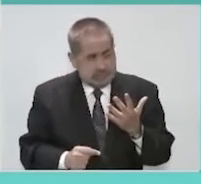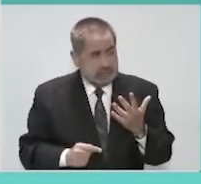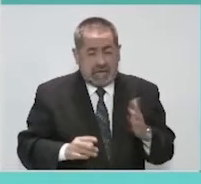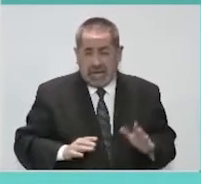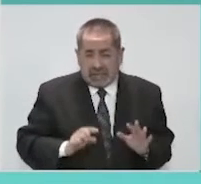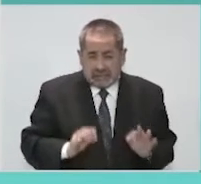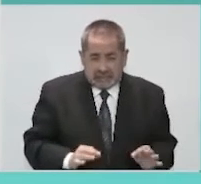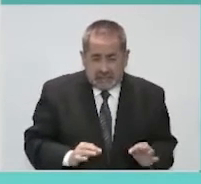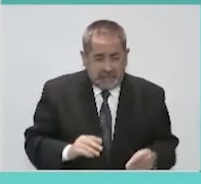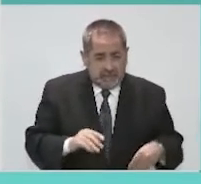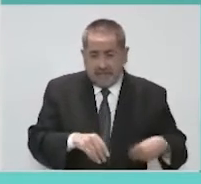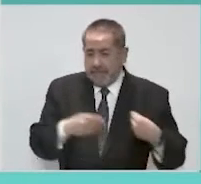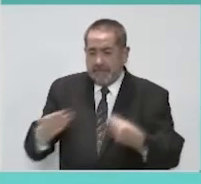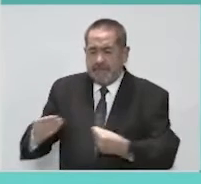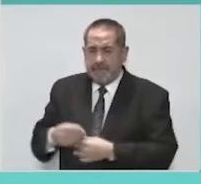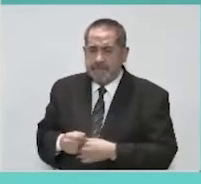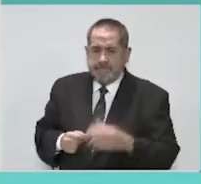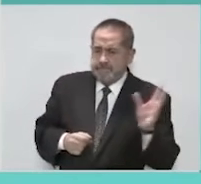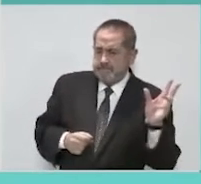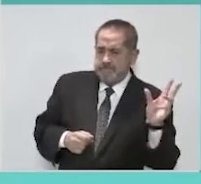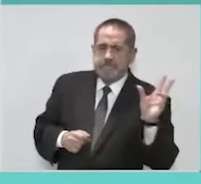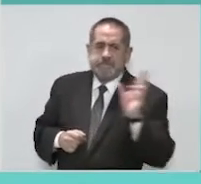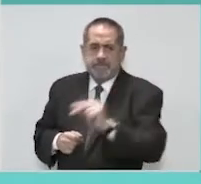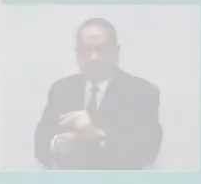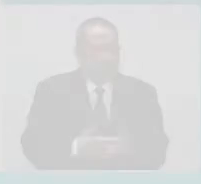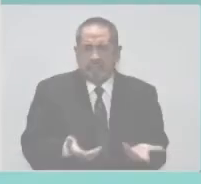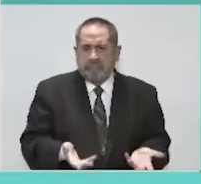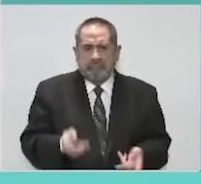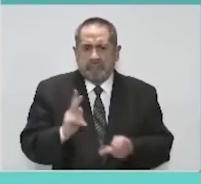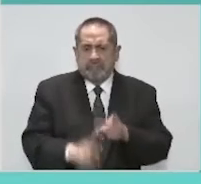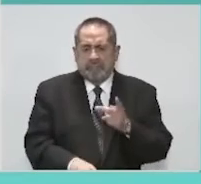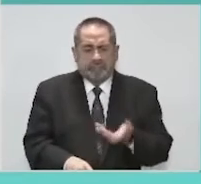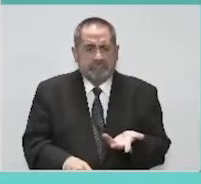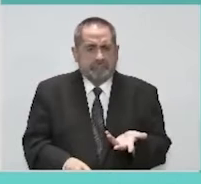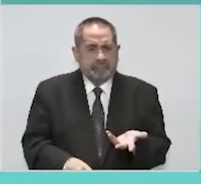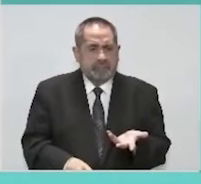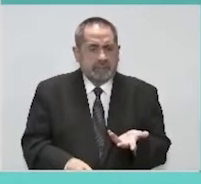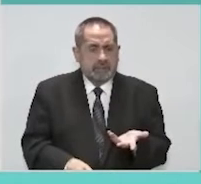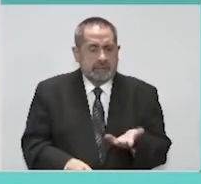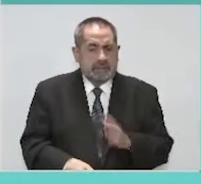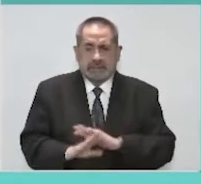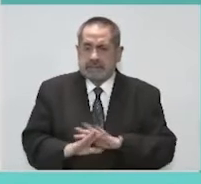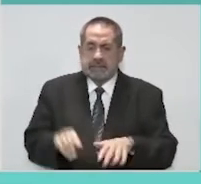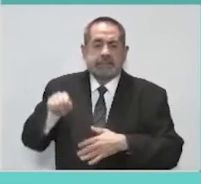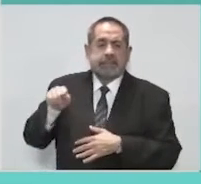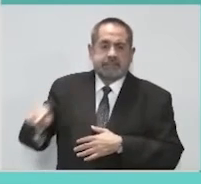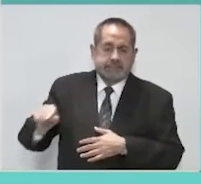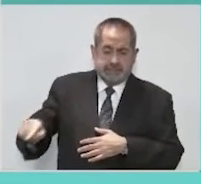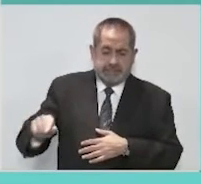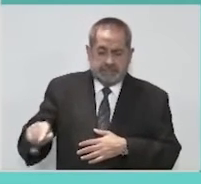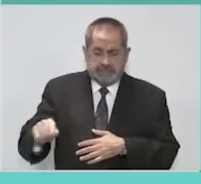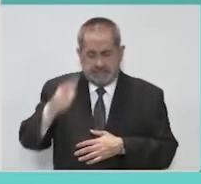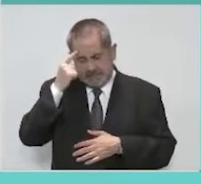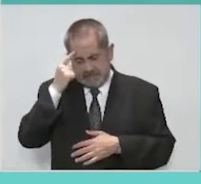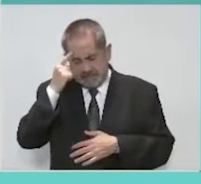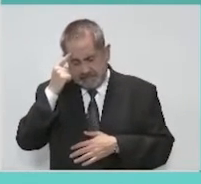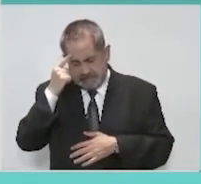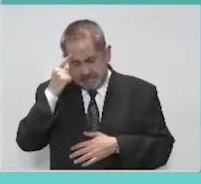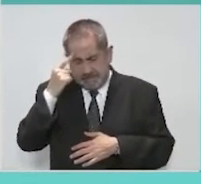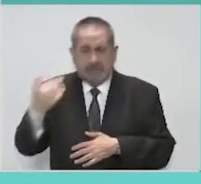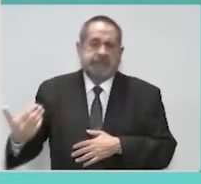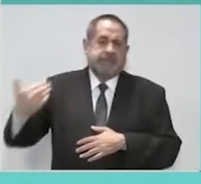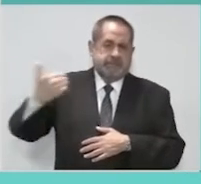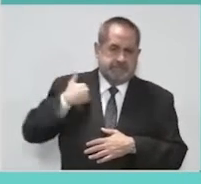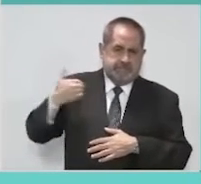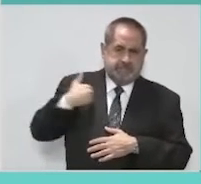de esas le dijo no te doy nada esa persona simplemente se vino ante nosotros